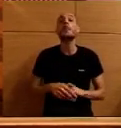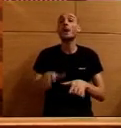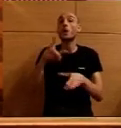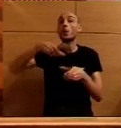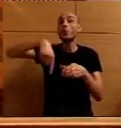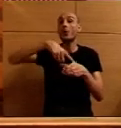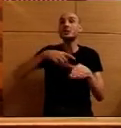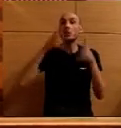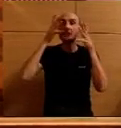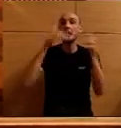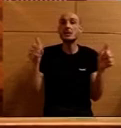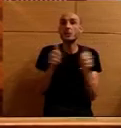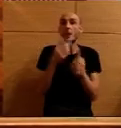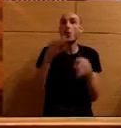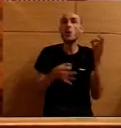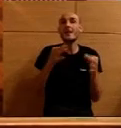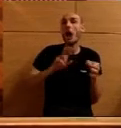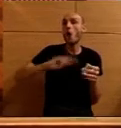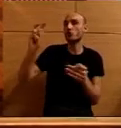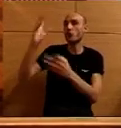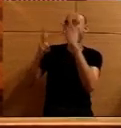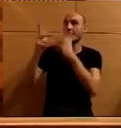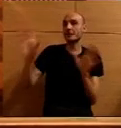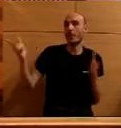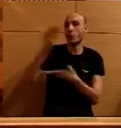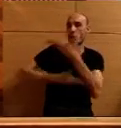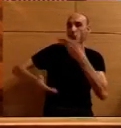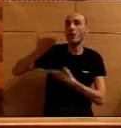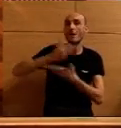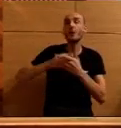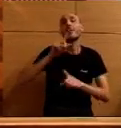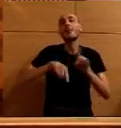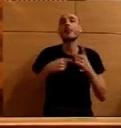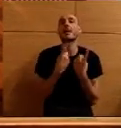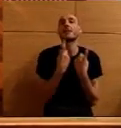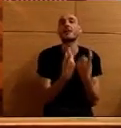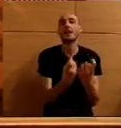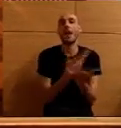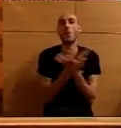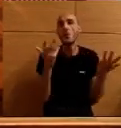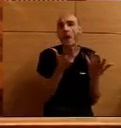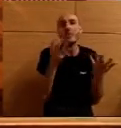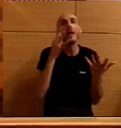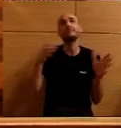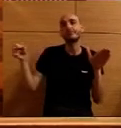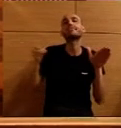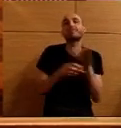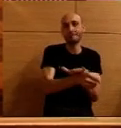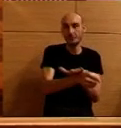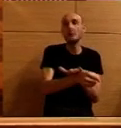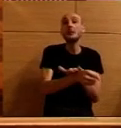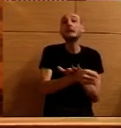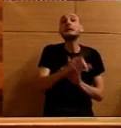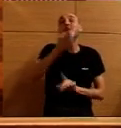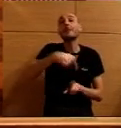abren a otras administraciones se proveerán provisionalmente por comisión de servicios atendiendo la necesidad de urgencia y la situación, si así la situación